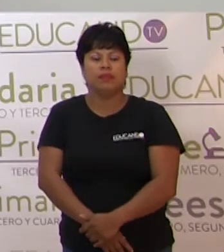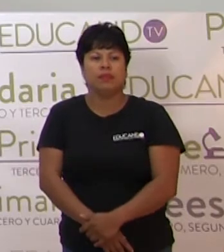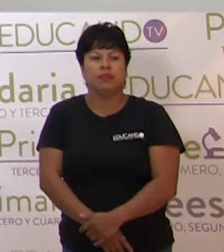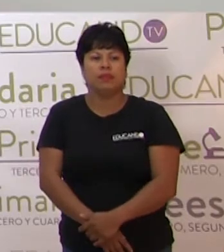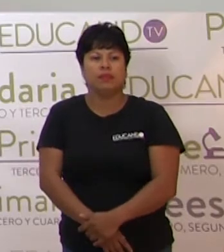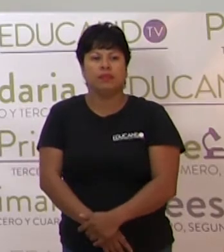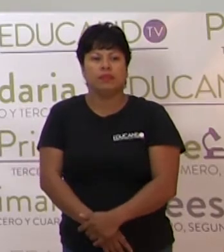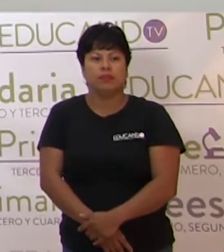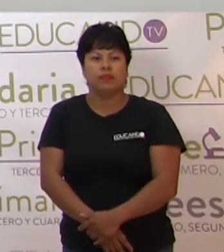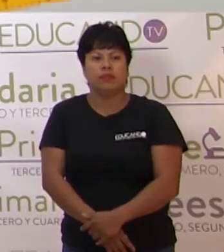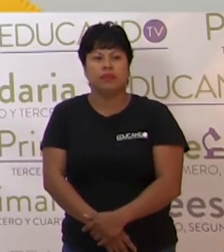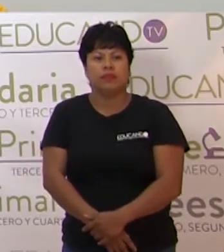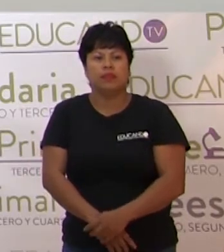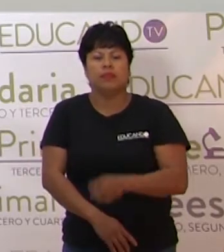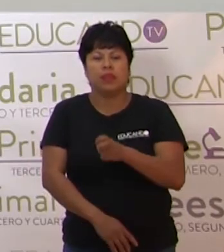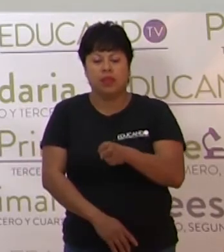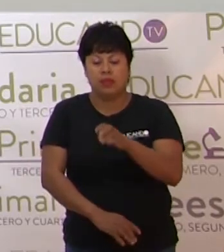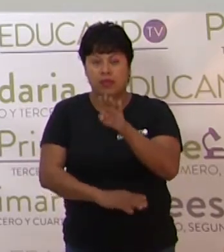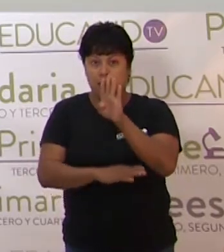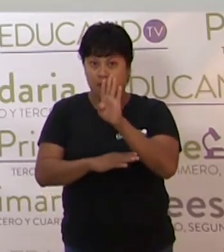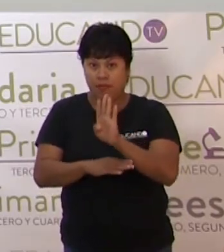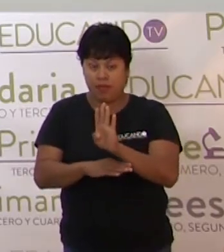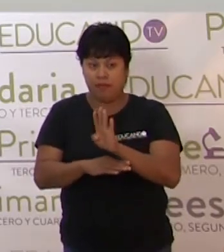desde el vértice d